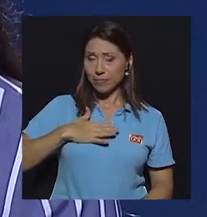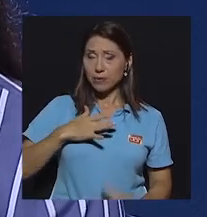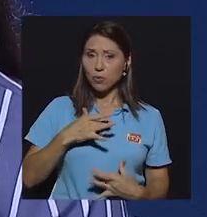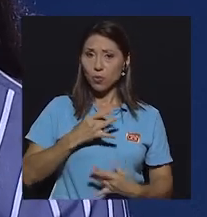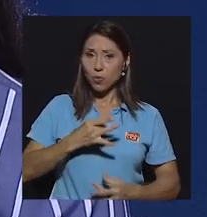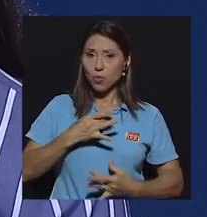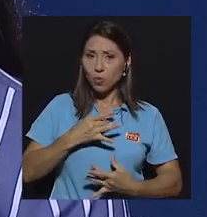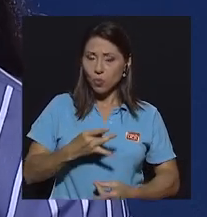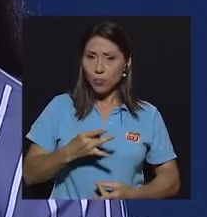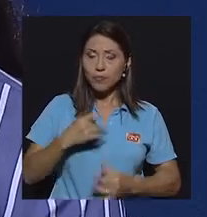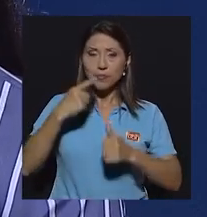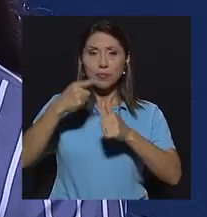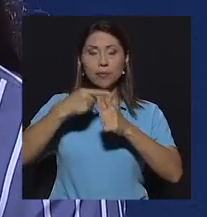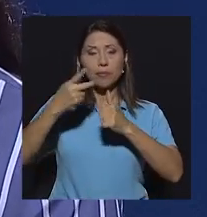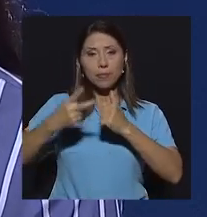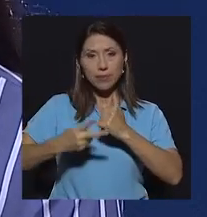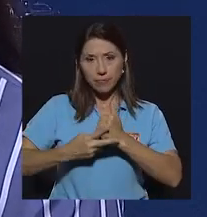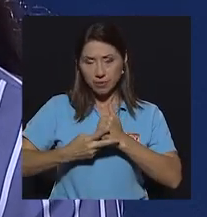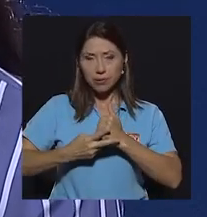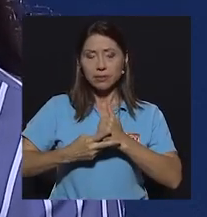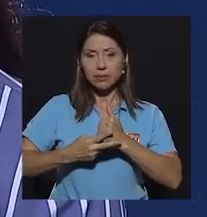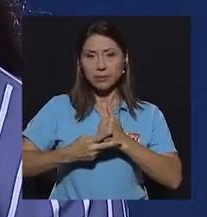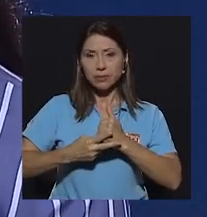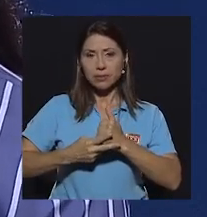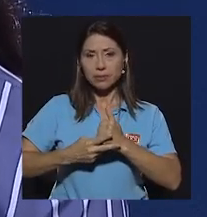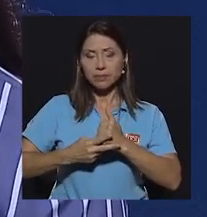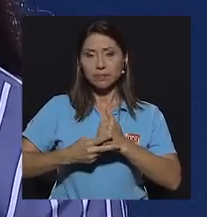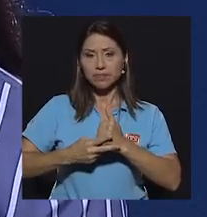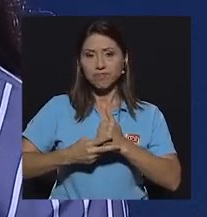vista de mi profesión, porque estaba lidiando con personas